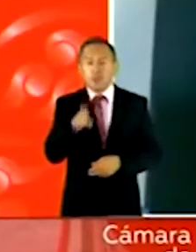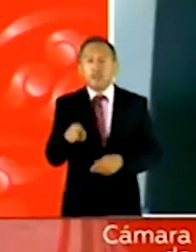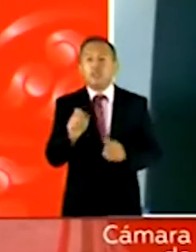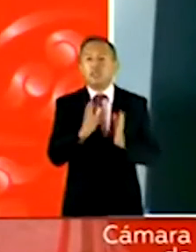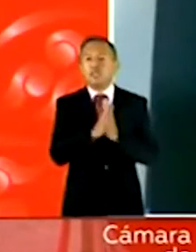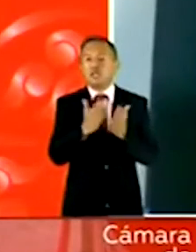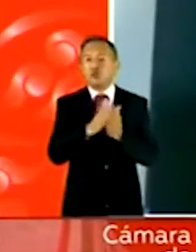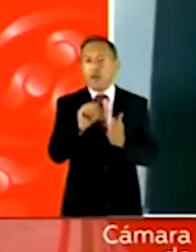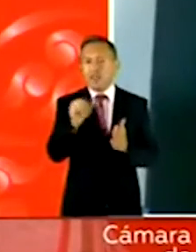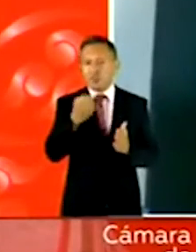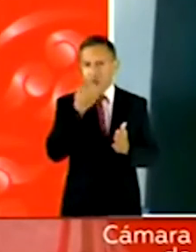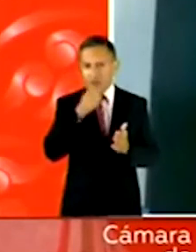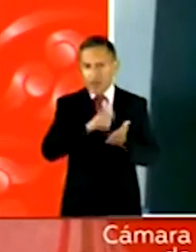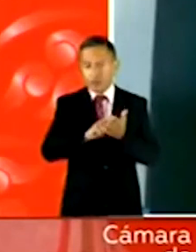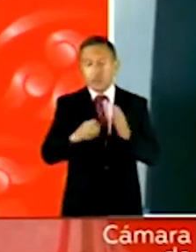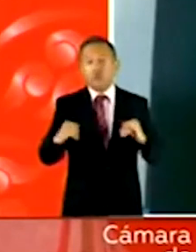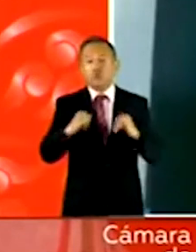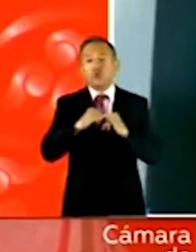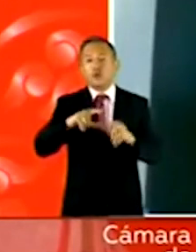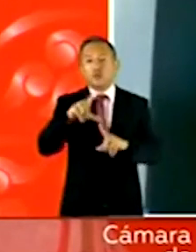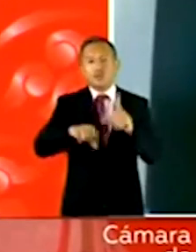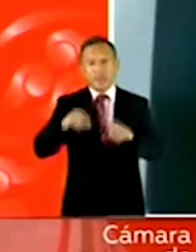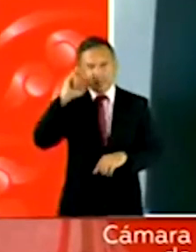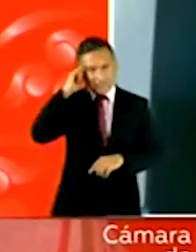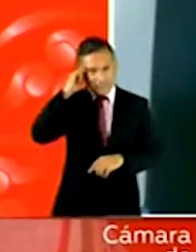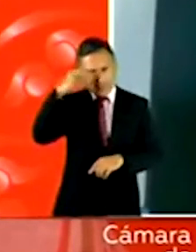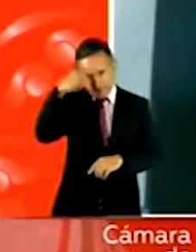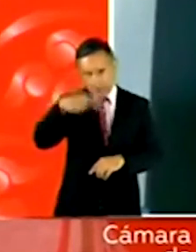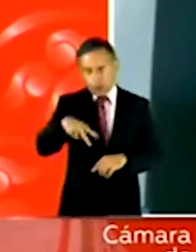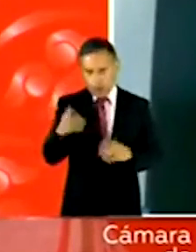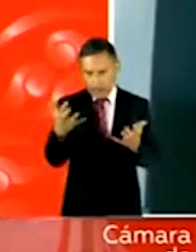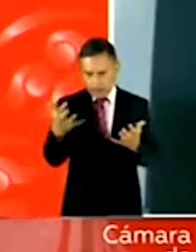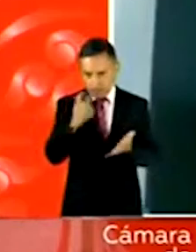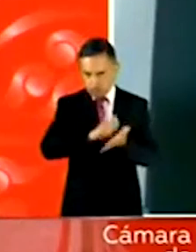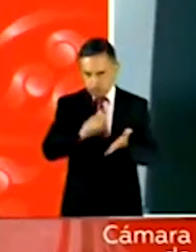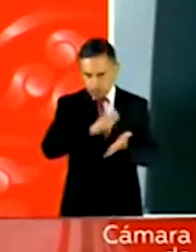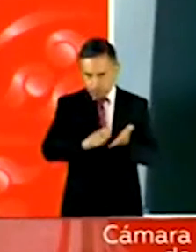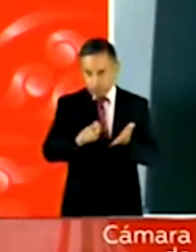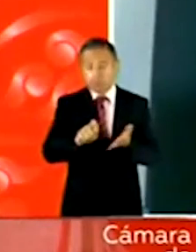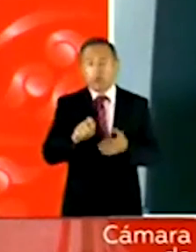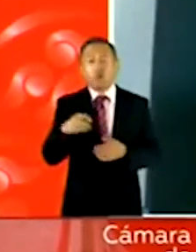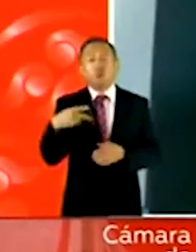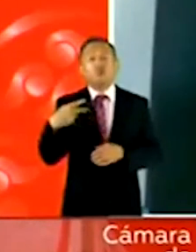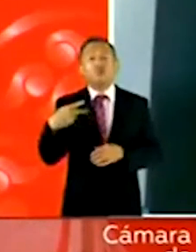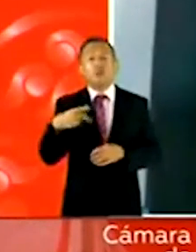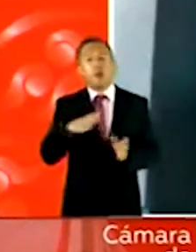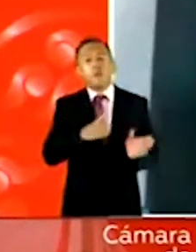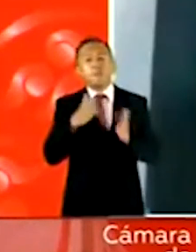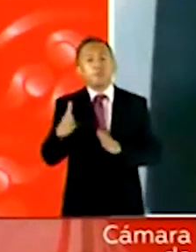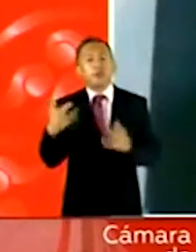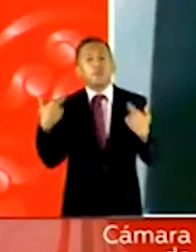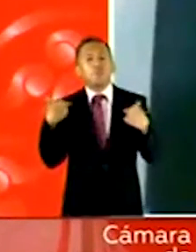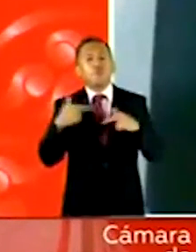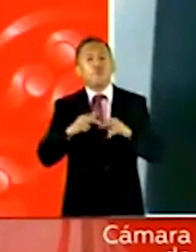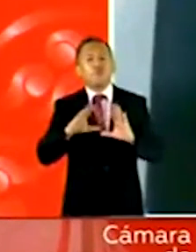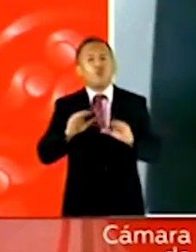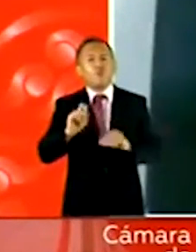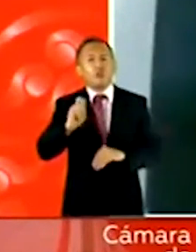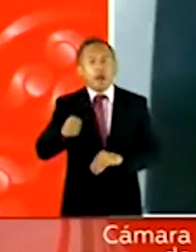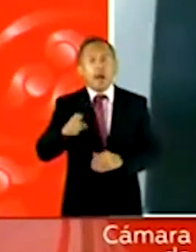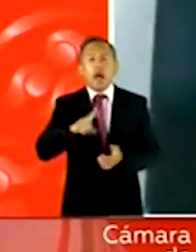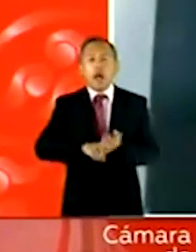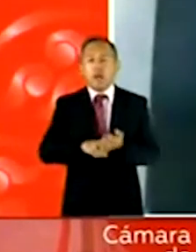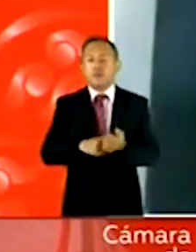el Instituto Nacional Indigenista de México. En cuanto a su notable actividad docente, impartió clases de